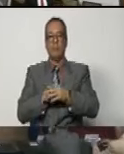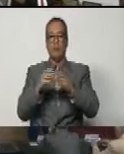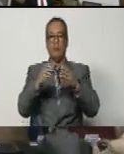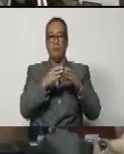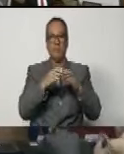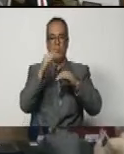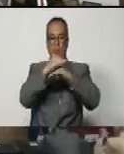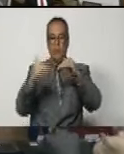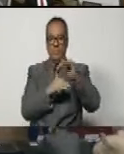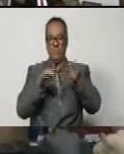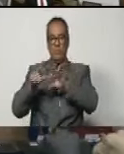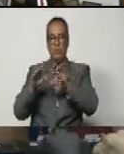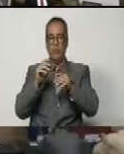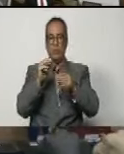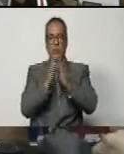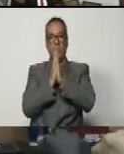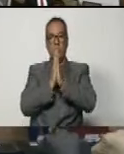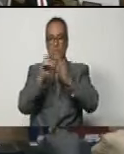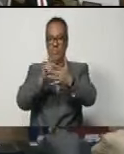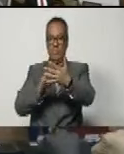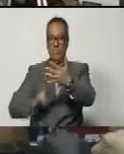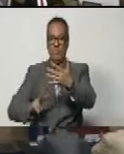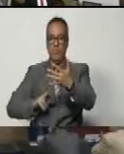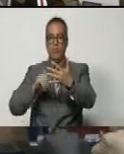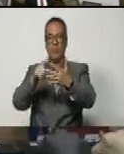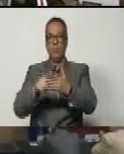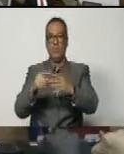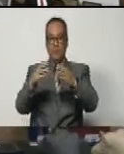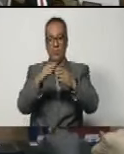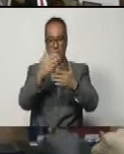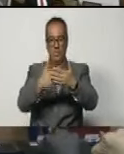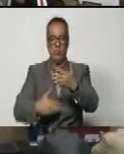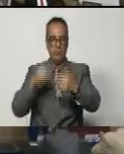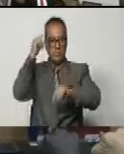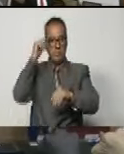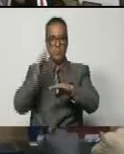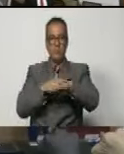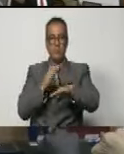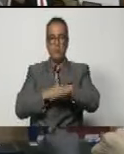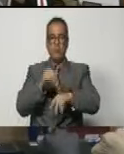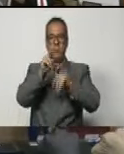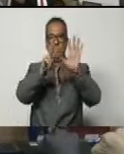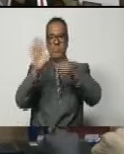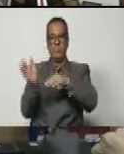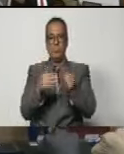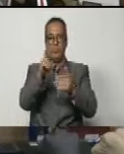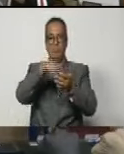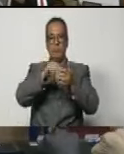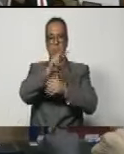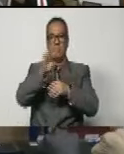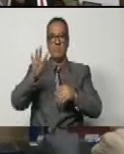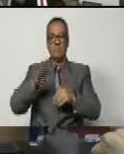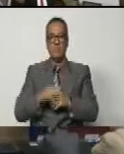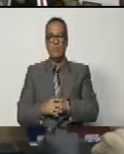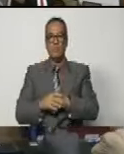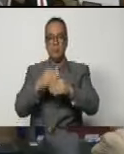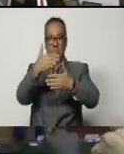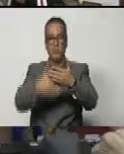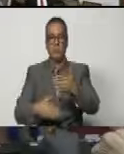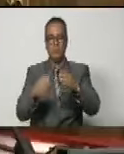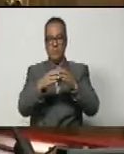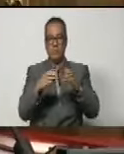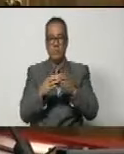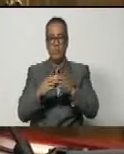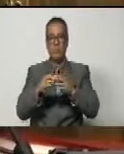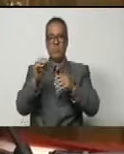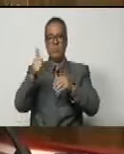Ciudadano subsecretario, sírvase por favor dar lectura al acta de la sesión ordinaria del día jueves 7 de marzo de 2024. Sesión